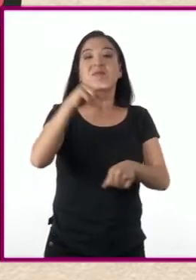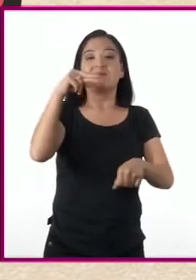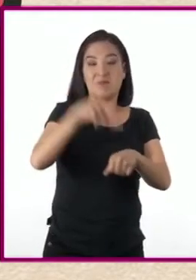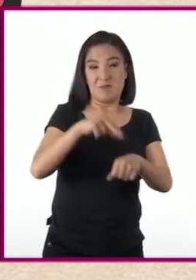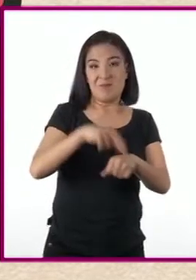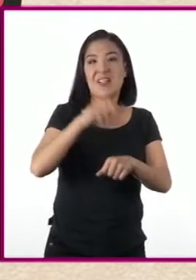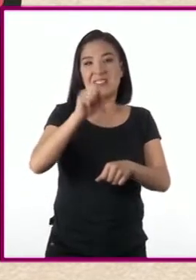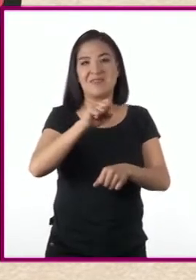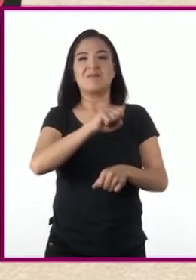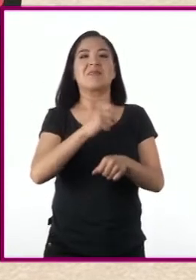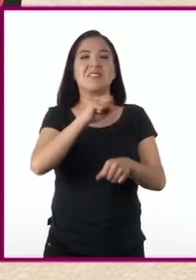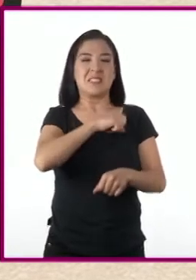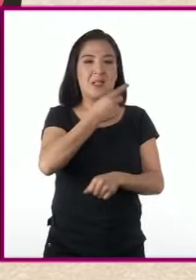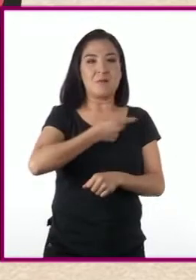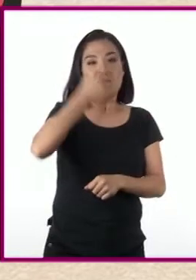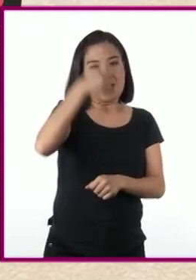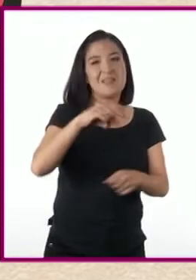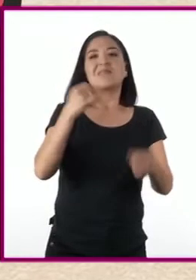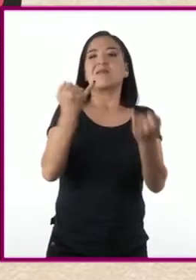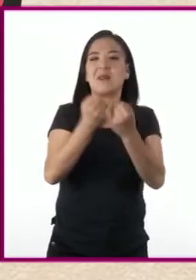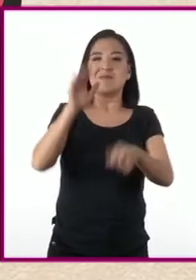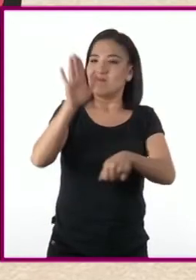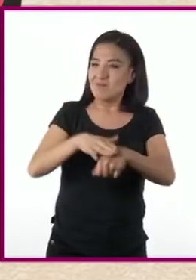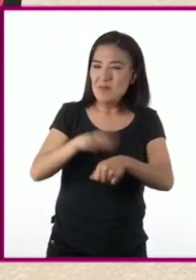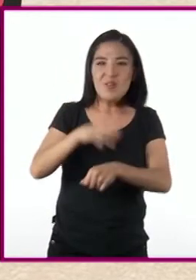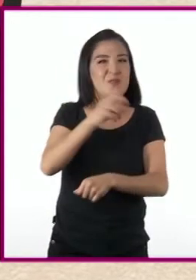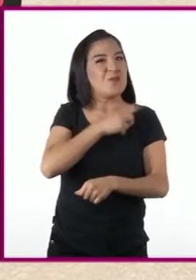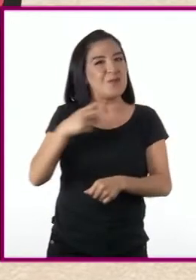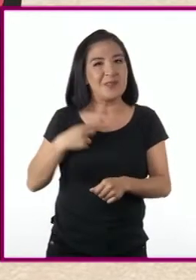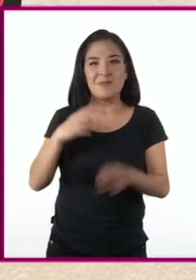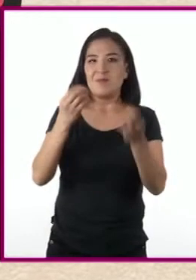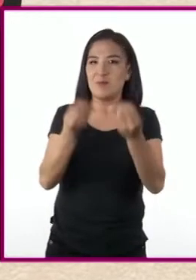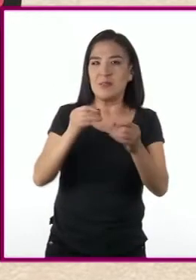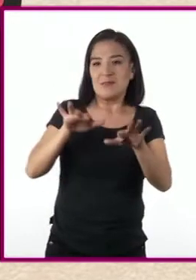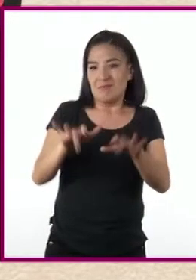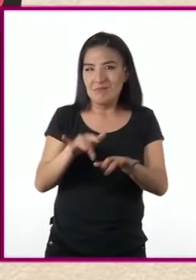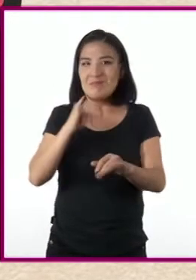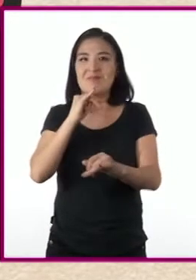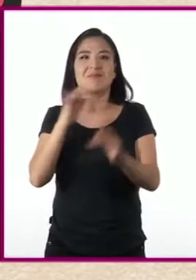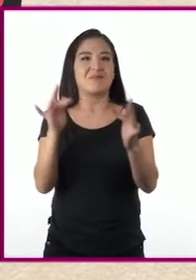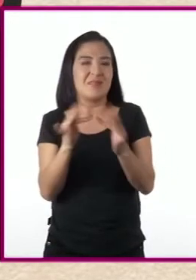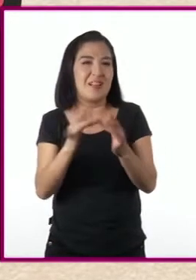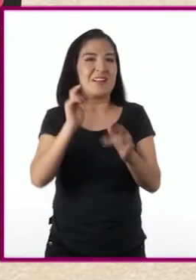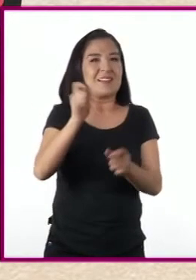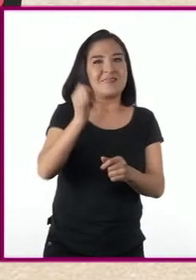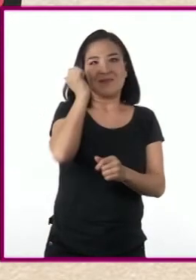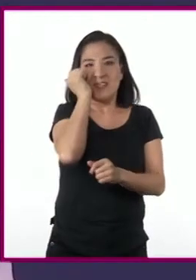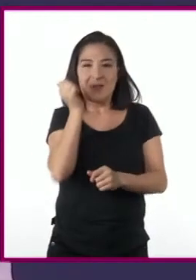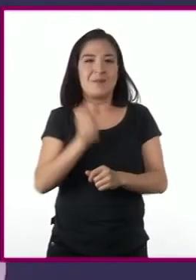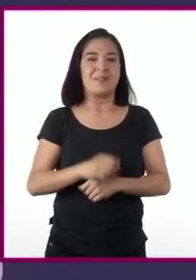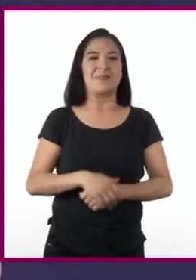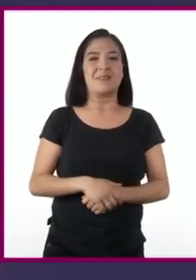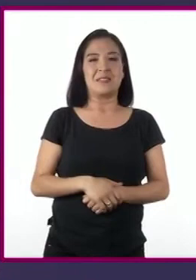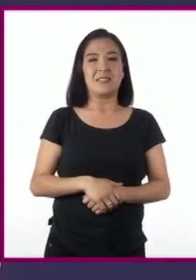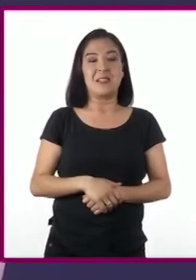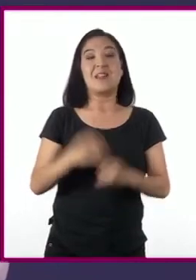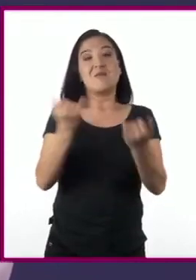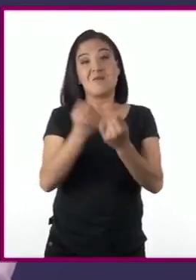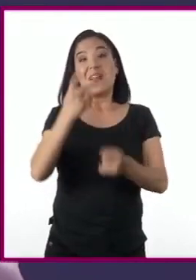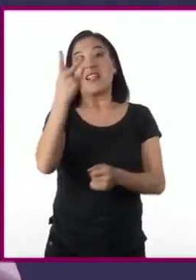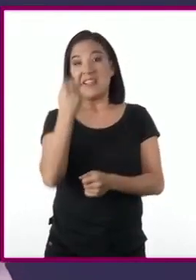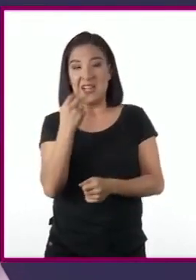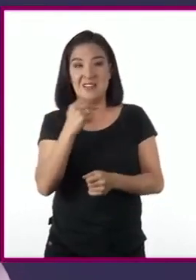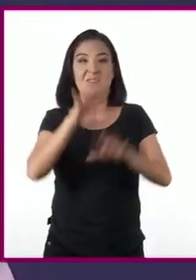adjudican efectos perjudiciales al uso precoz, masivo y no supervisado de artefactos tecnológicos. Porque